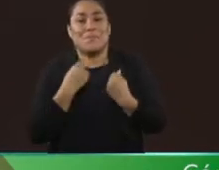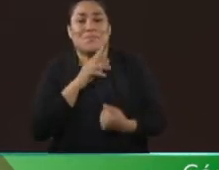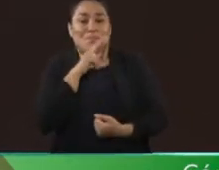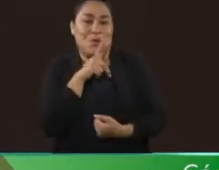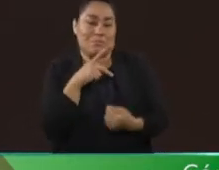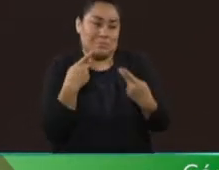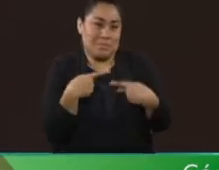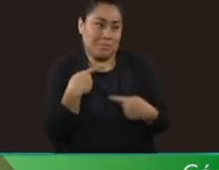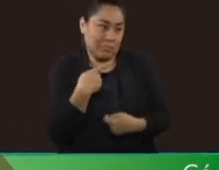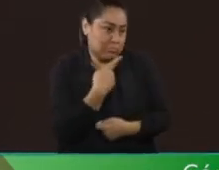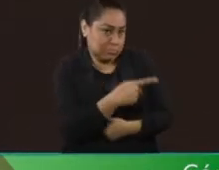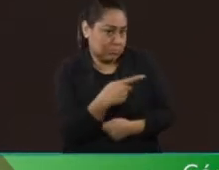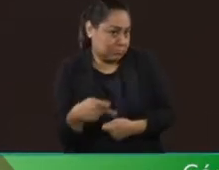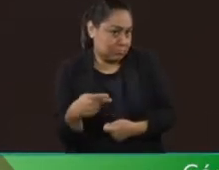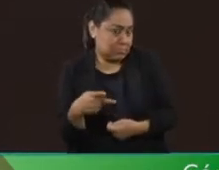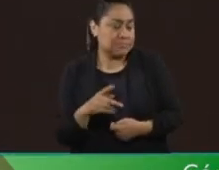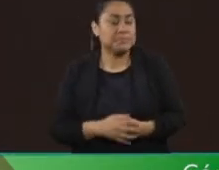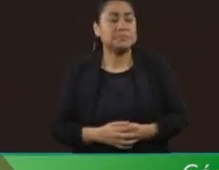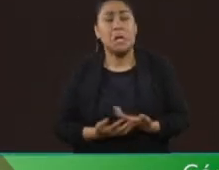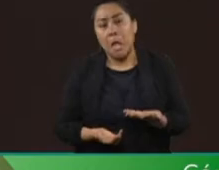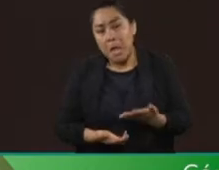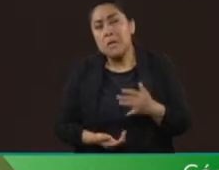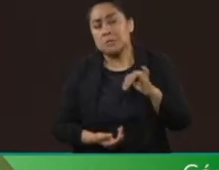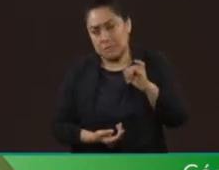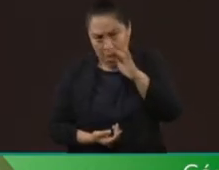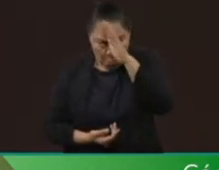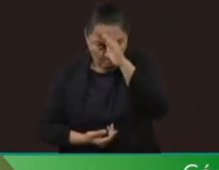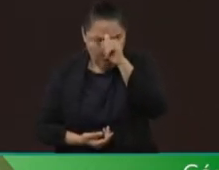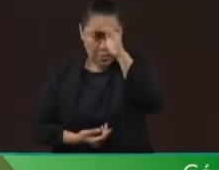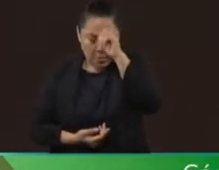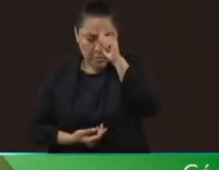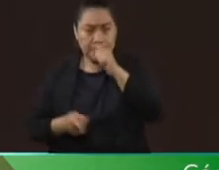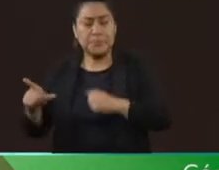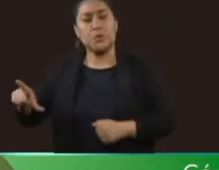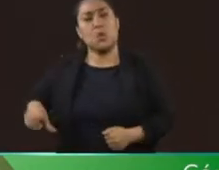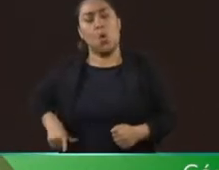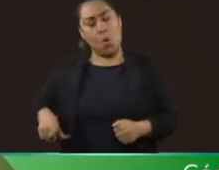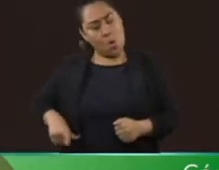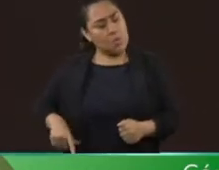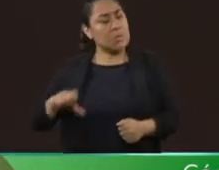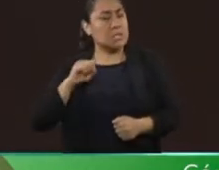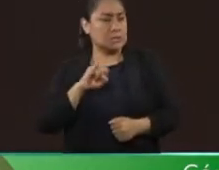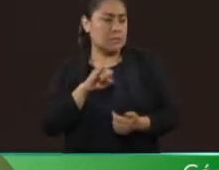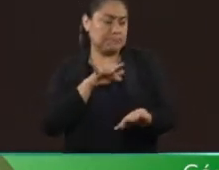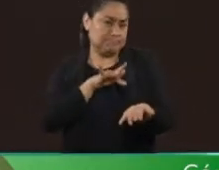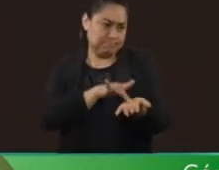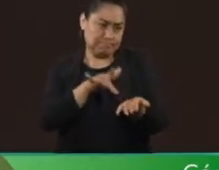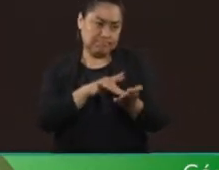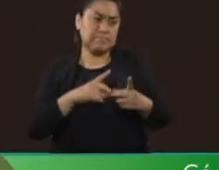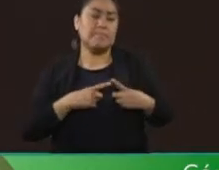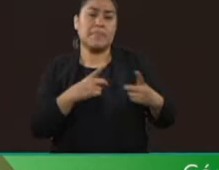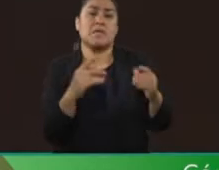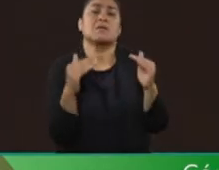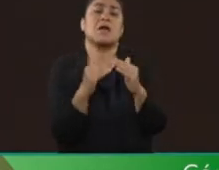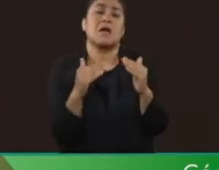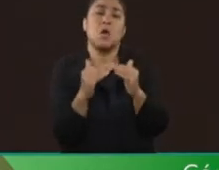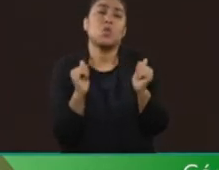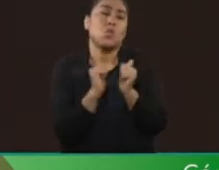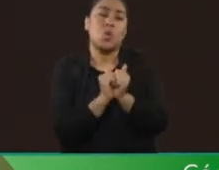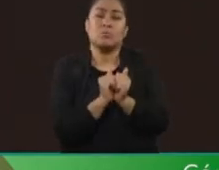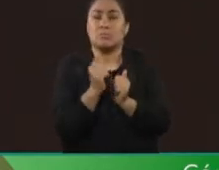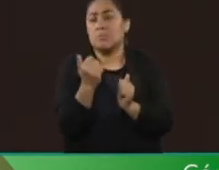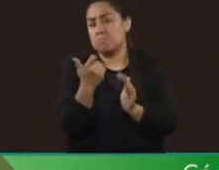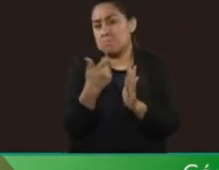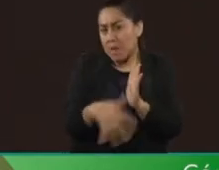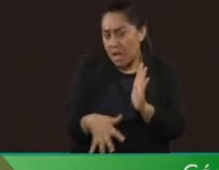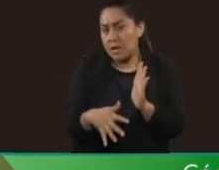mexicanos y decía que estamos de acuerdo que el estado pueda proporcionar esta vivienda un bajo costo con